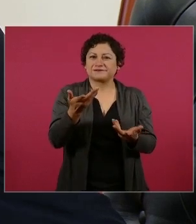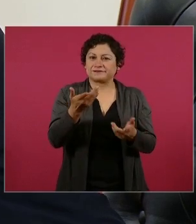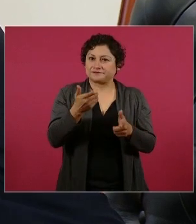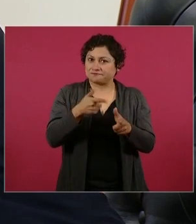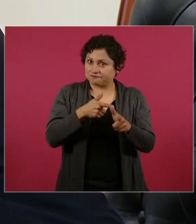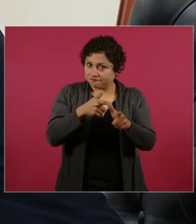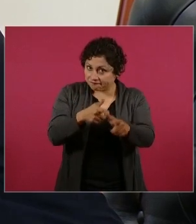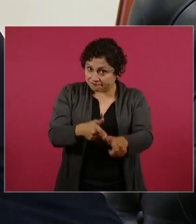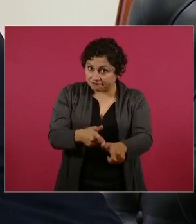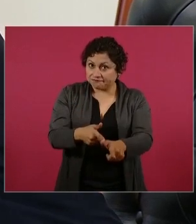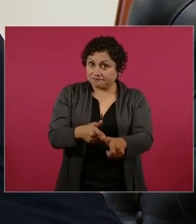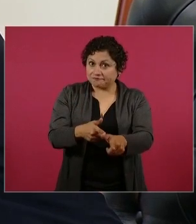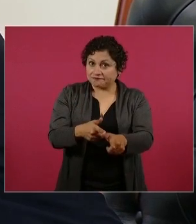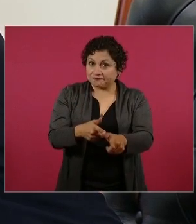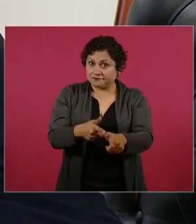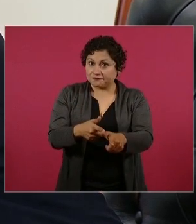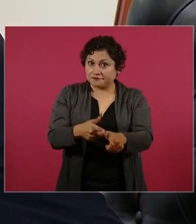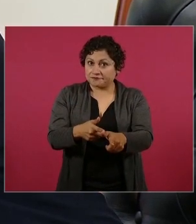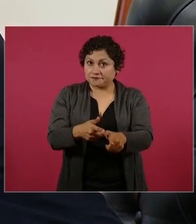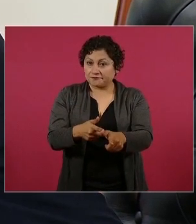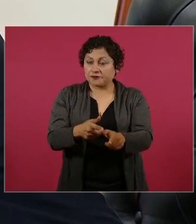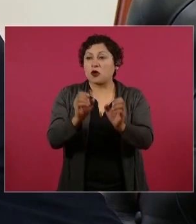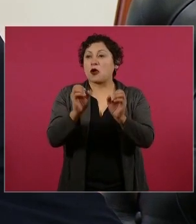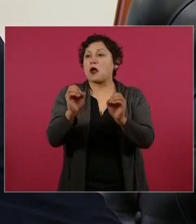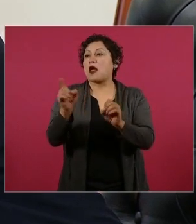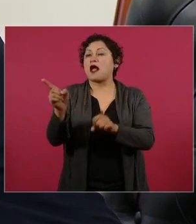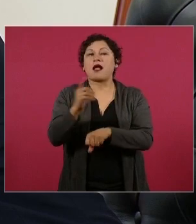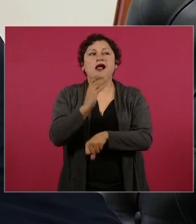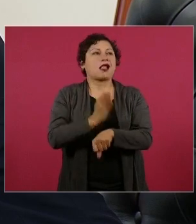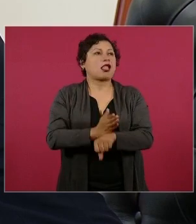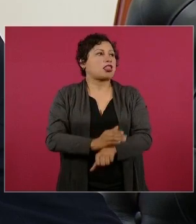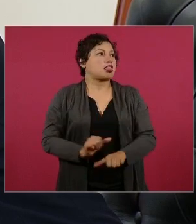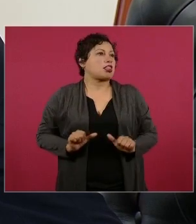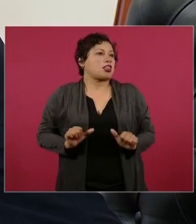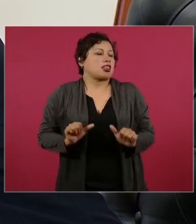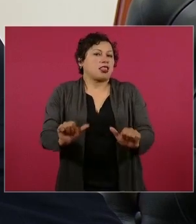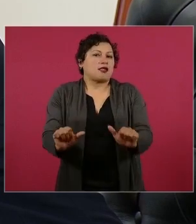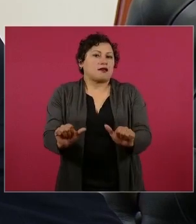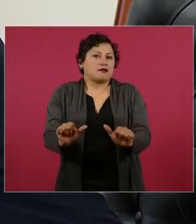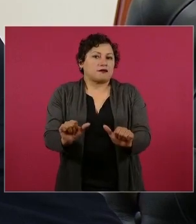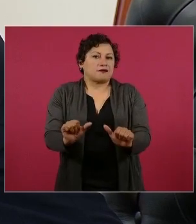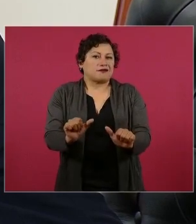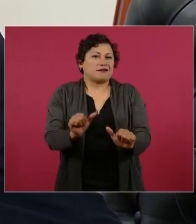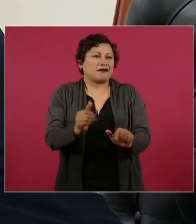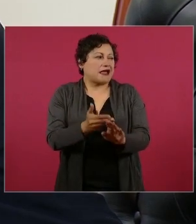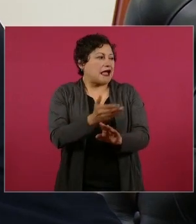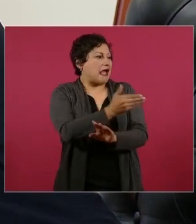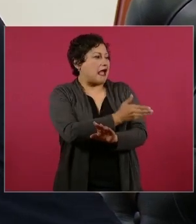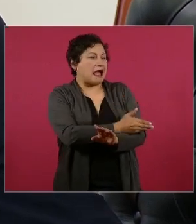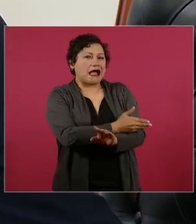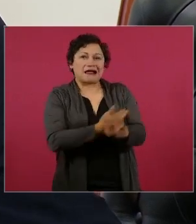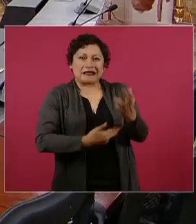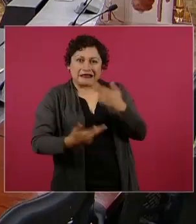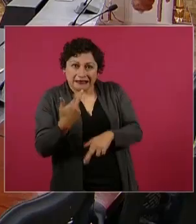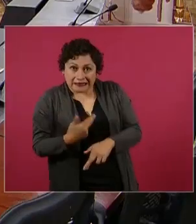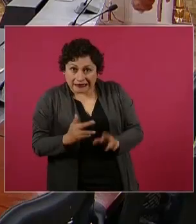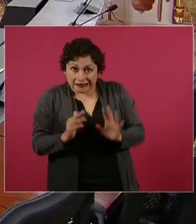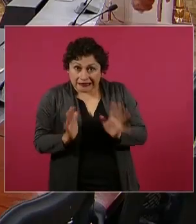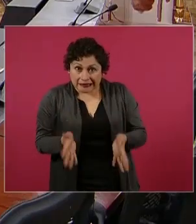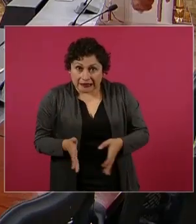Ya que continúe la impunidad como era antes. No, eso no va a cambiar.